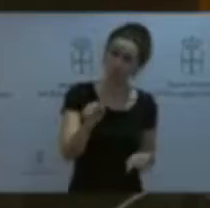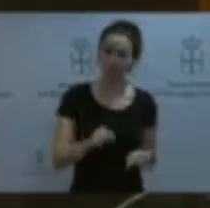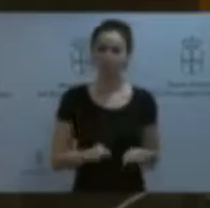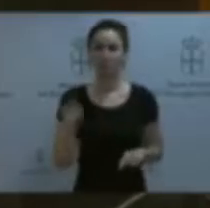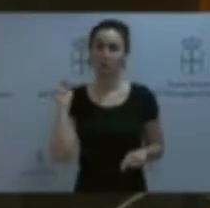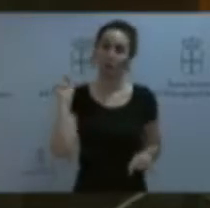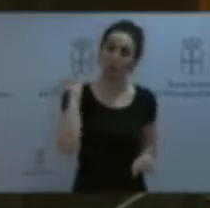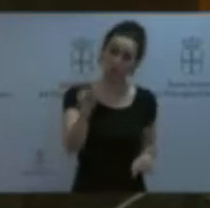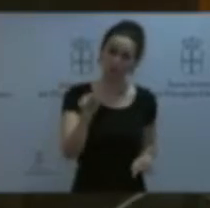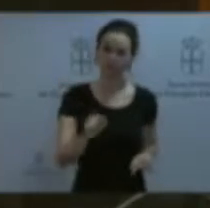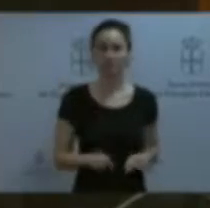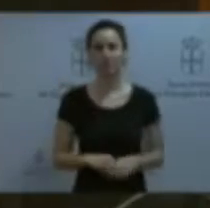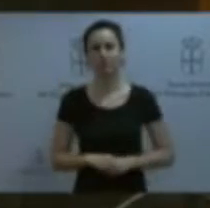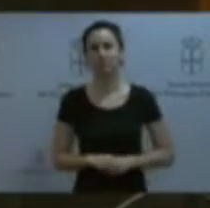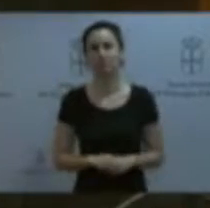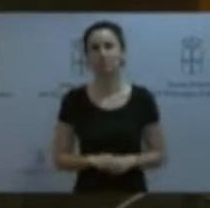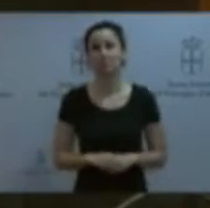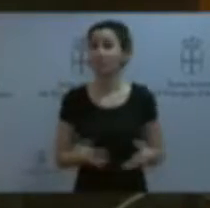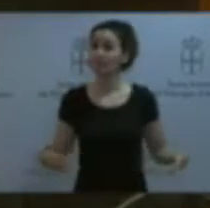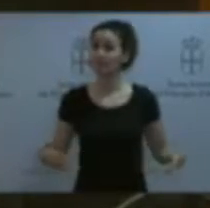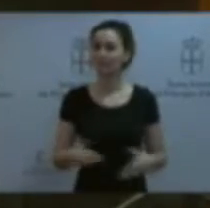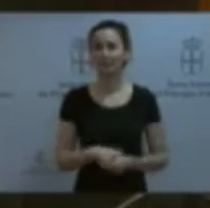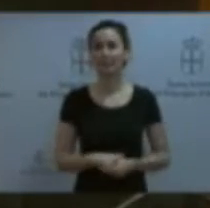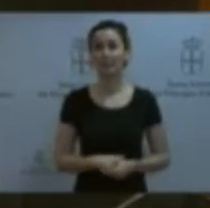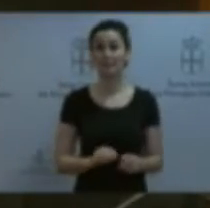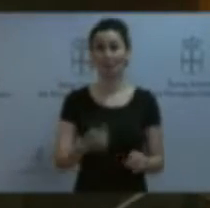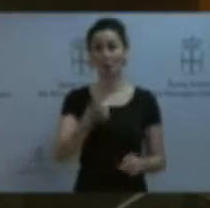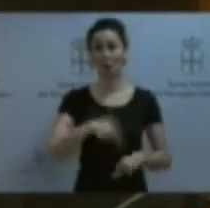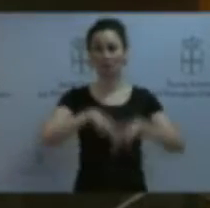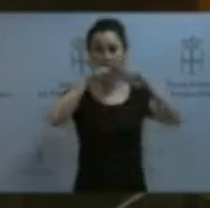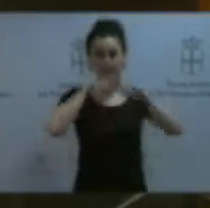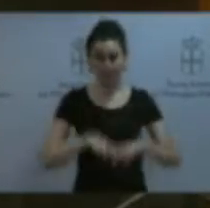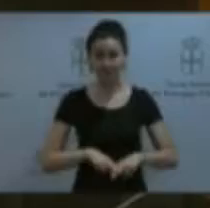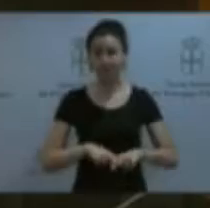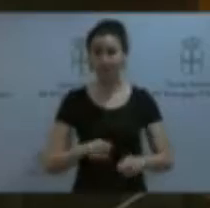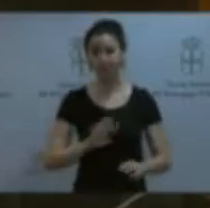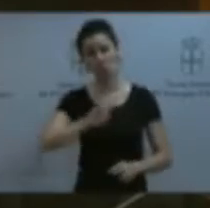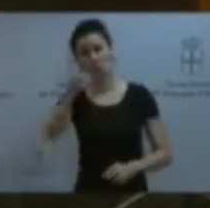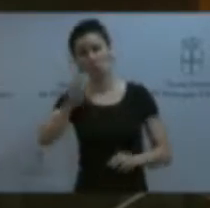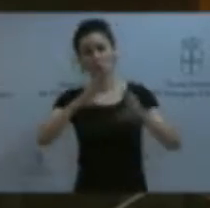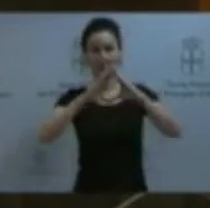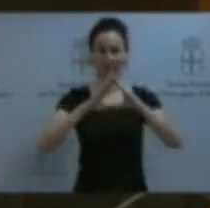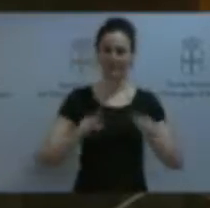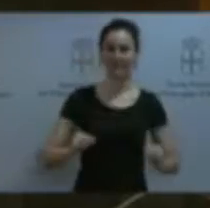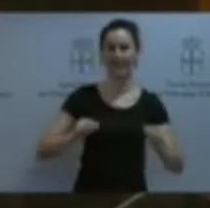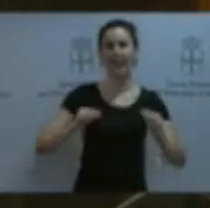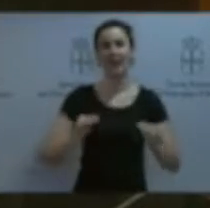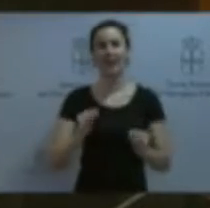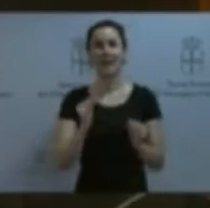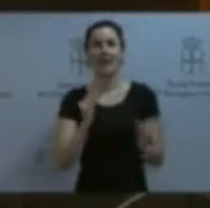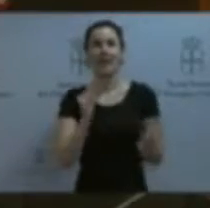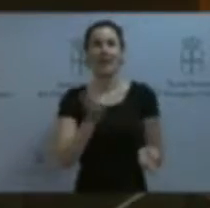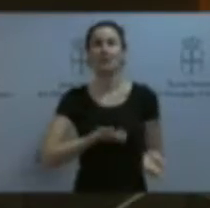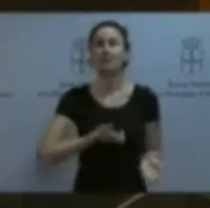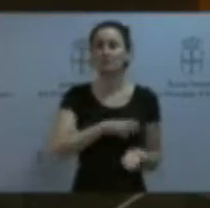nombra a dedo a las personas, es la que aprueba esta revisión. En el otro órgano está la universidad, están los colegios profesionales, están los ayuntamientos, no, lo aprueba